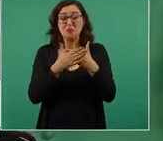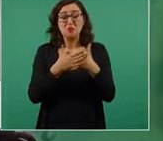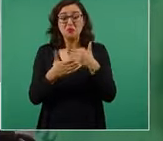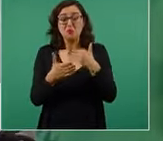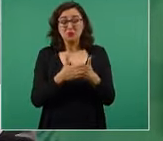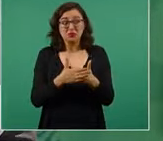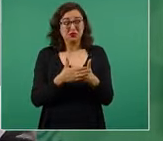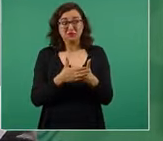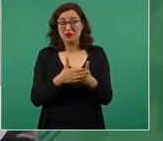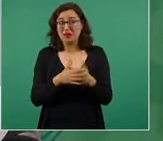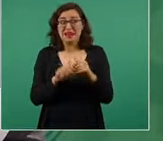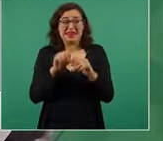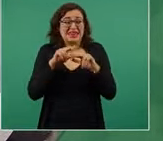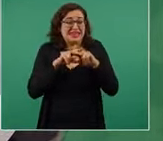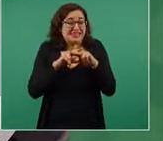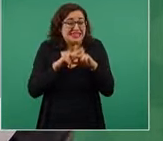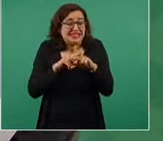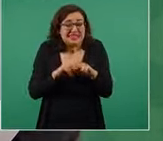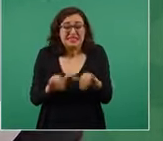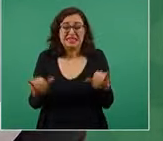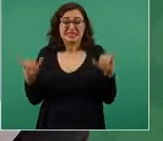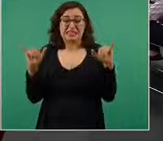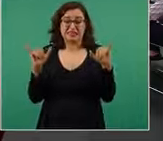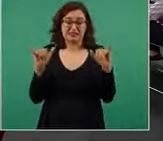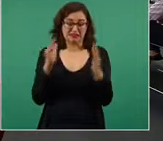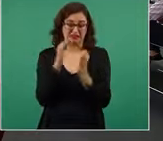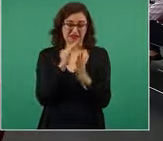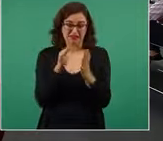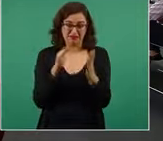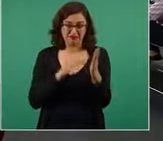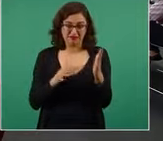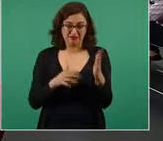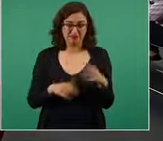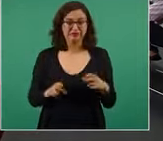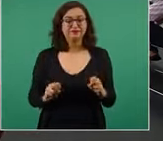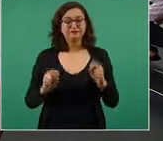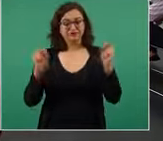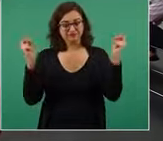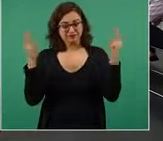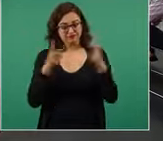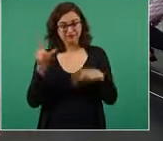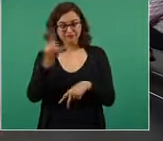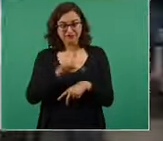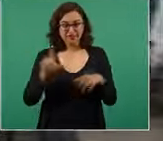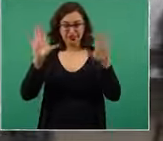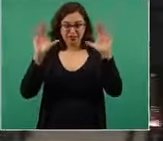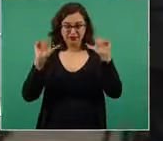Londres. Bueno, nos vemos el lunes. Adiós, adiós.